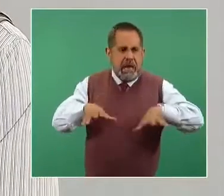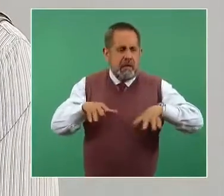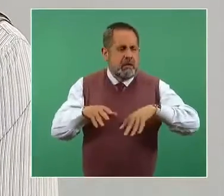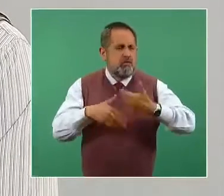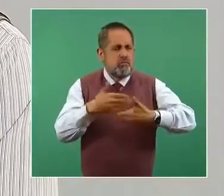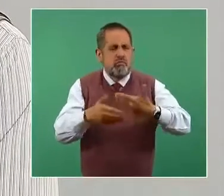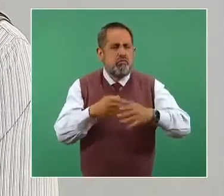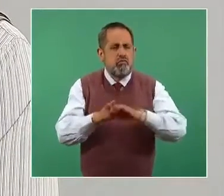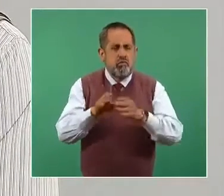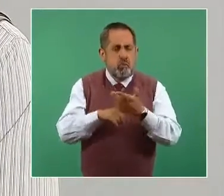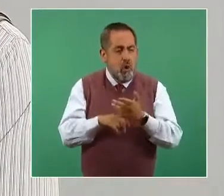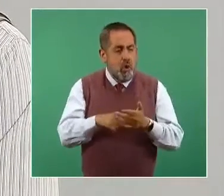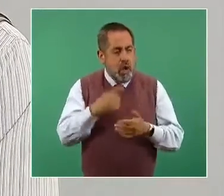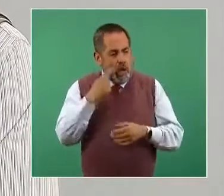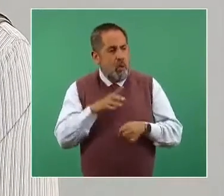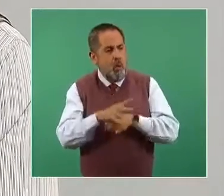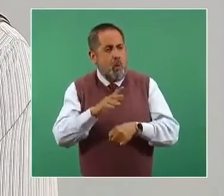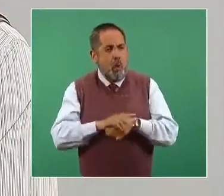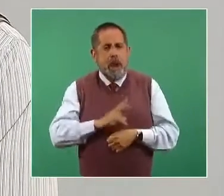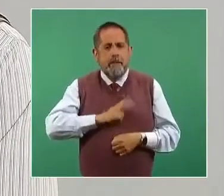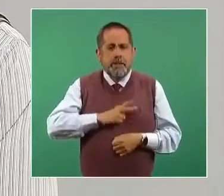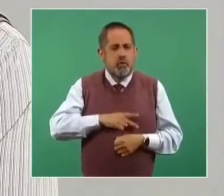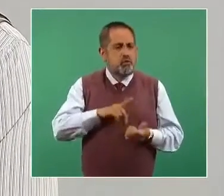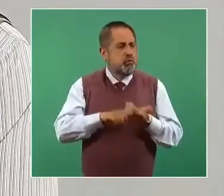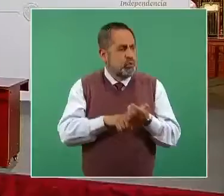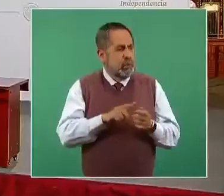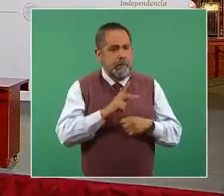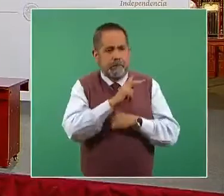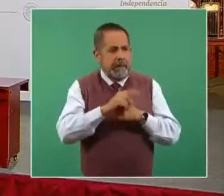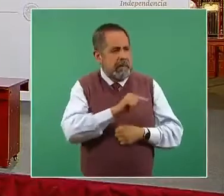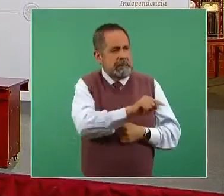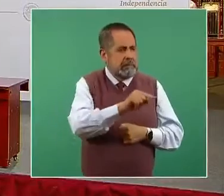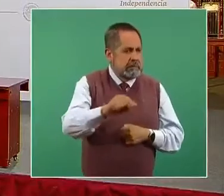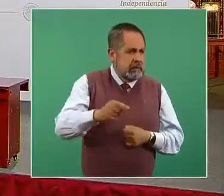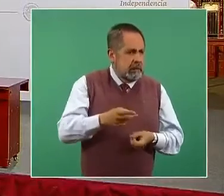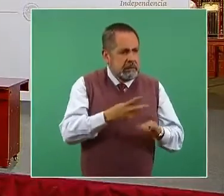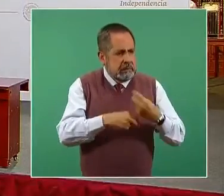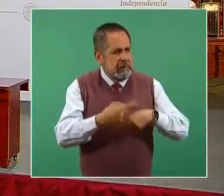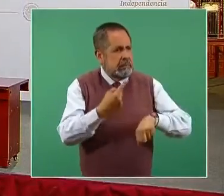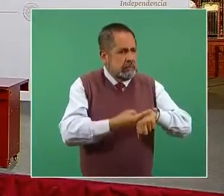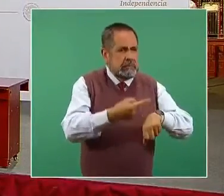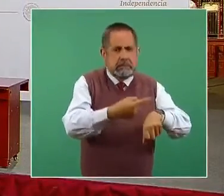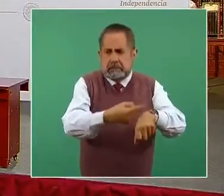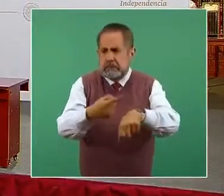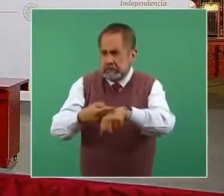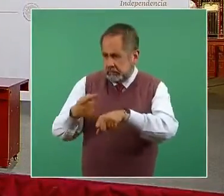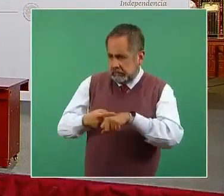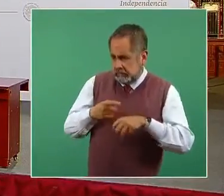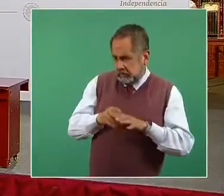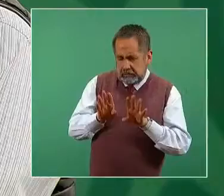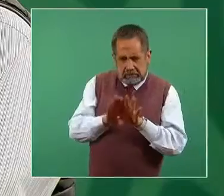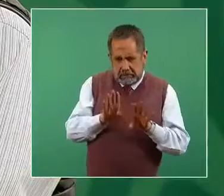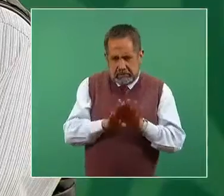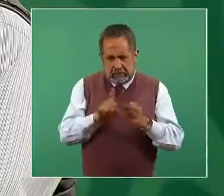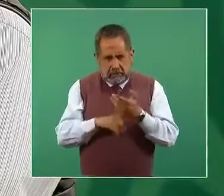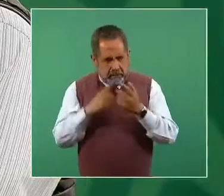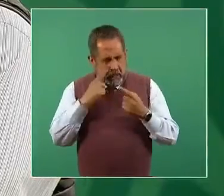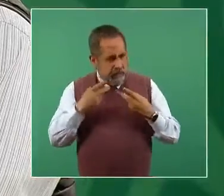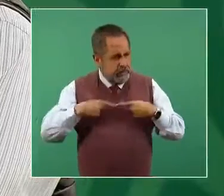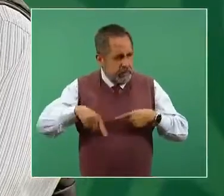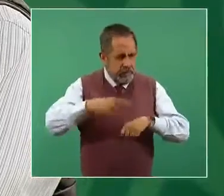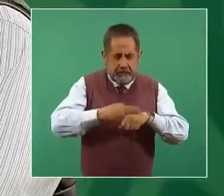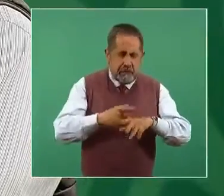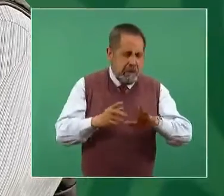cuáles son los diferentes tipos de virus que están circulando en el país y que están produciendo enfermedad con afectación a la